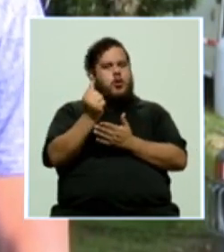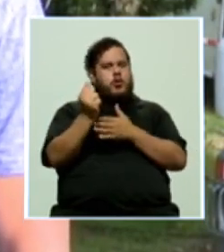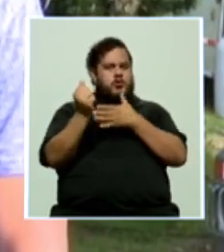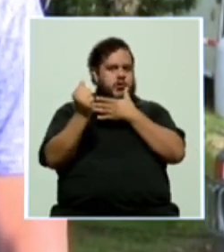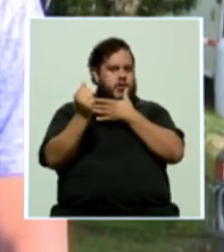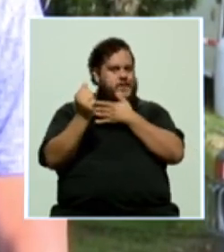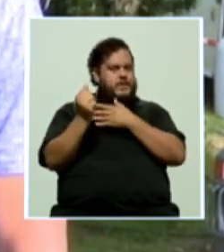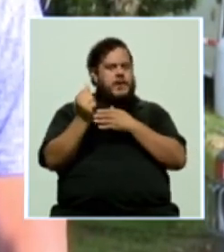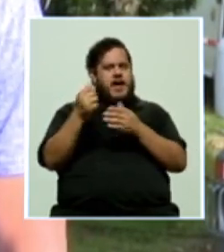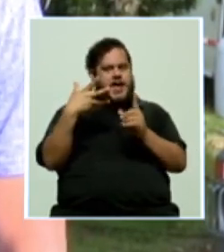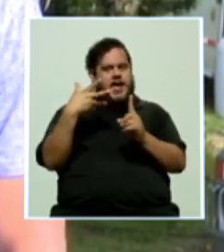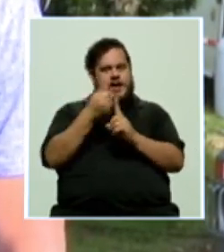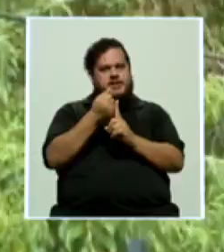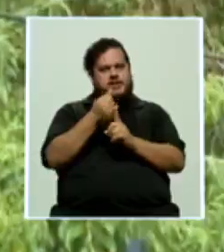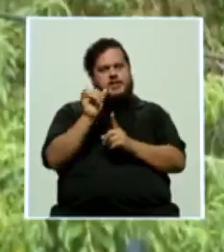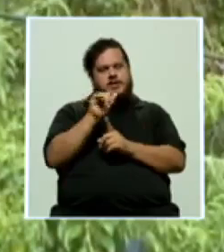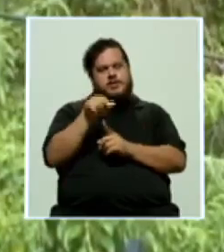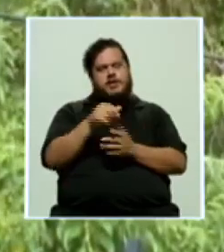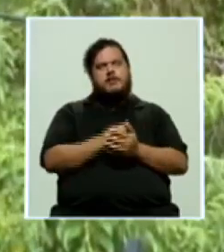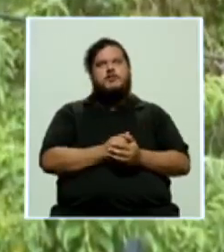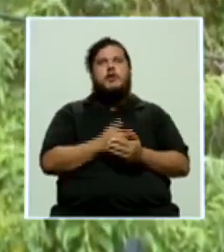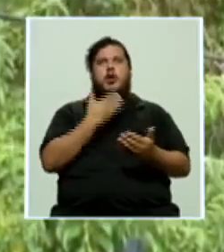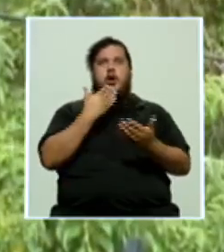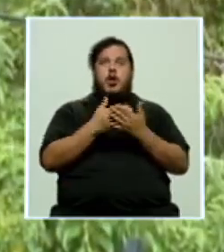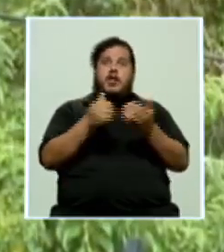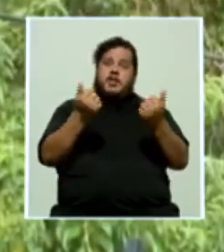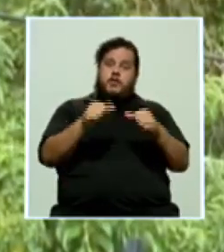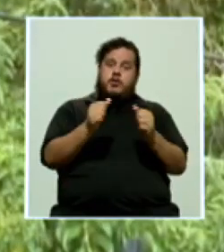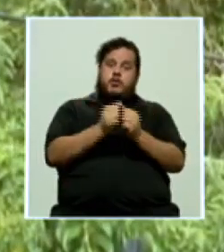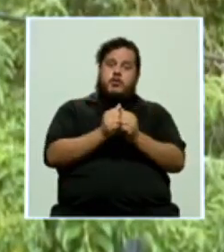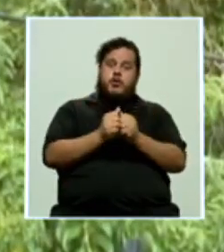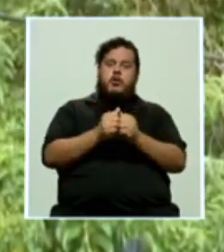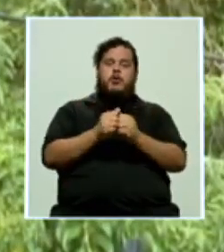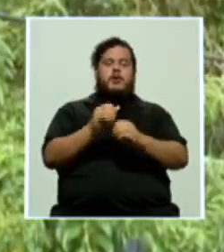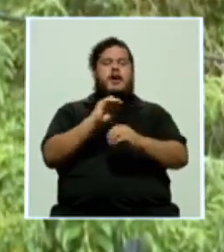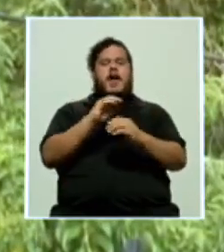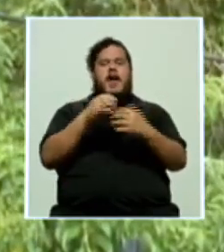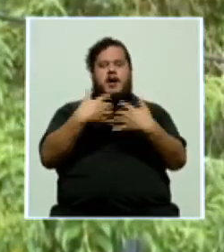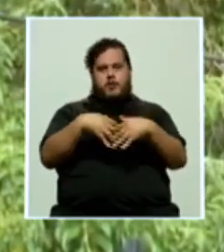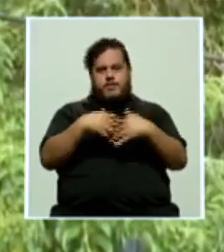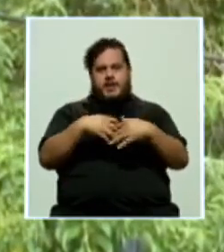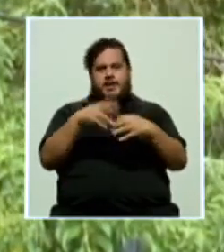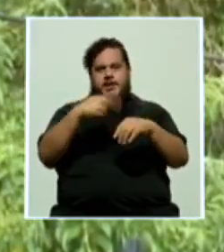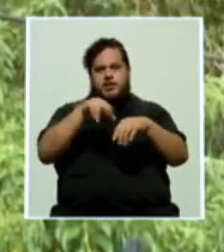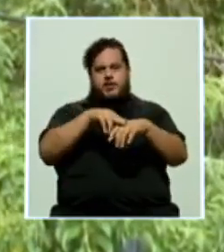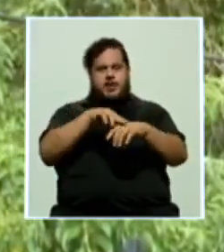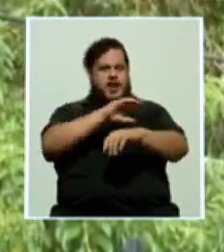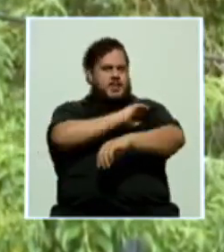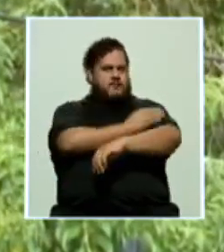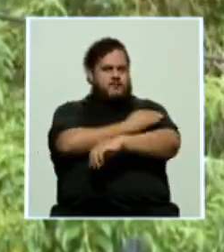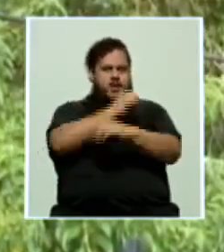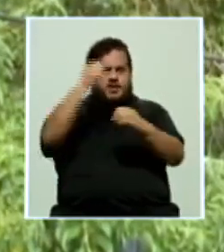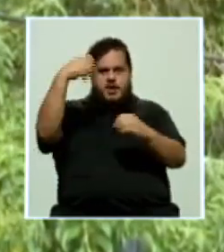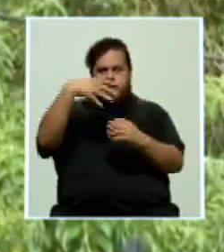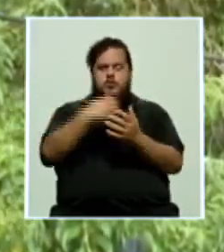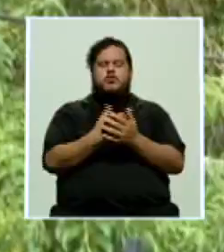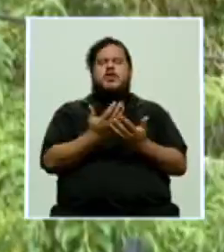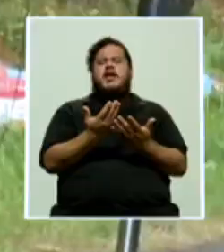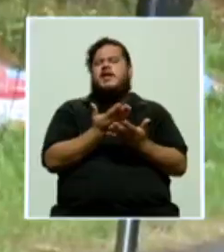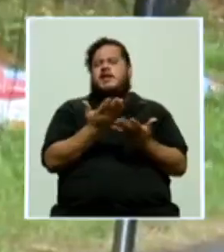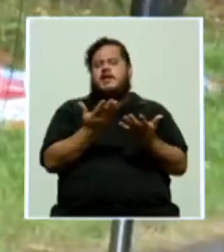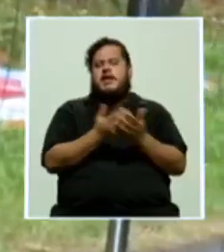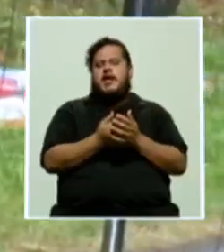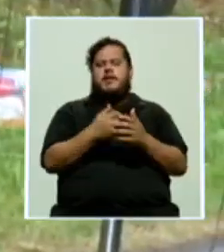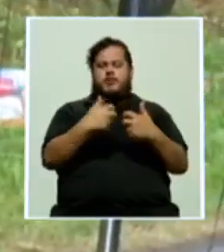otro accidente de estos, ¿verdad? De acuerdo con la Compañía Nacional de Fuerza y Luz, desde la madrugada se presentaron afectaciones principalmente